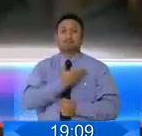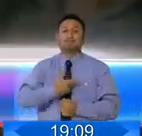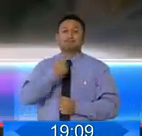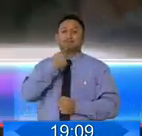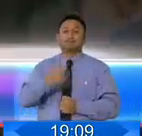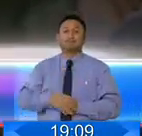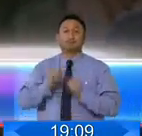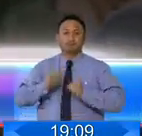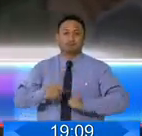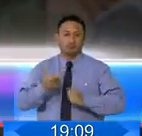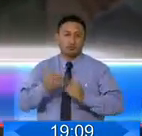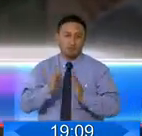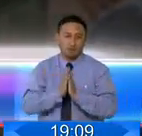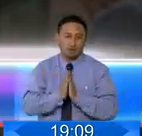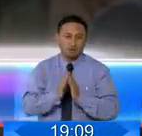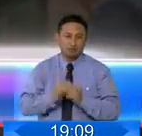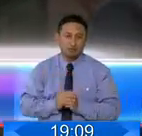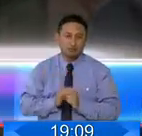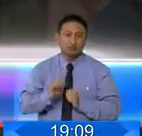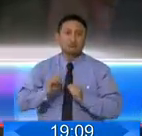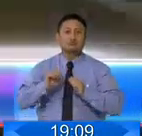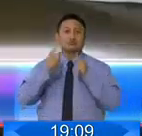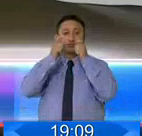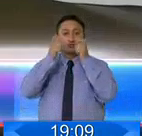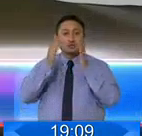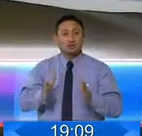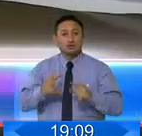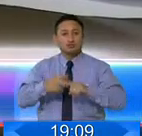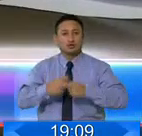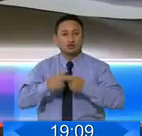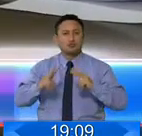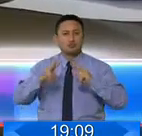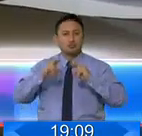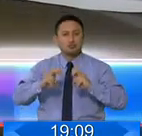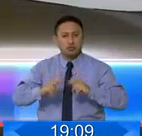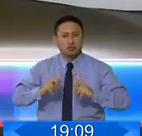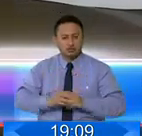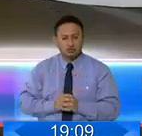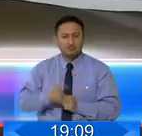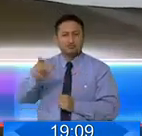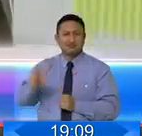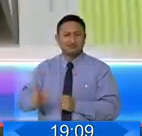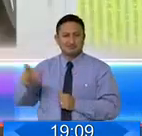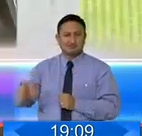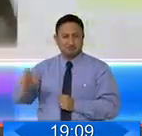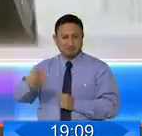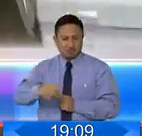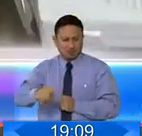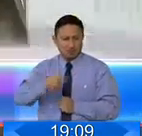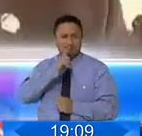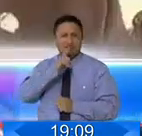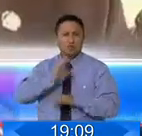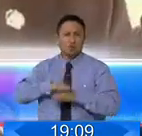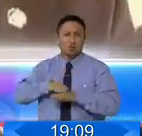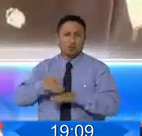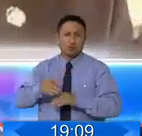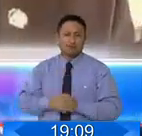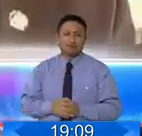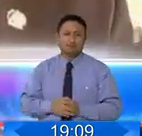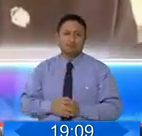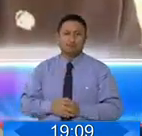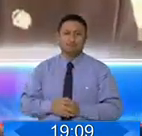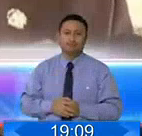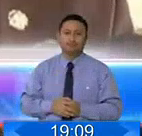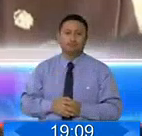se ha solicitado además que de oficio la Fiscalía comience una indagación para determinar a los responsables de estos actos de corrupción. No le he